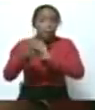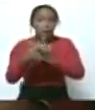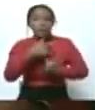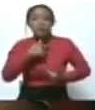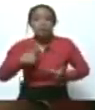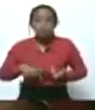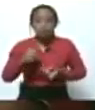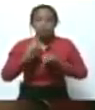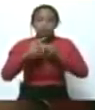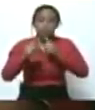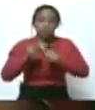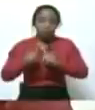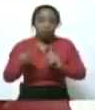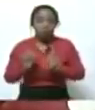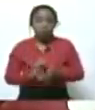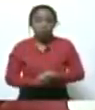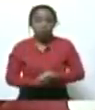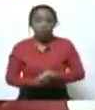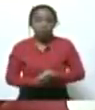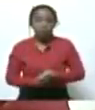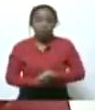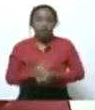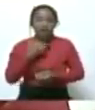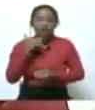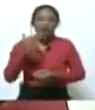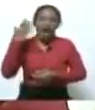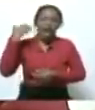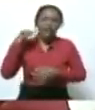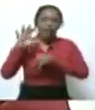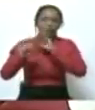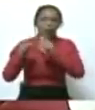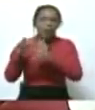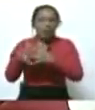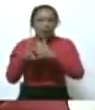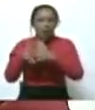ahí de Estados Unidos, que era lo que se compraba antes aquí.